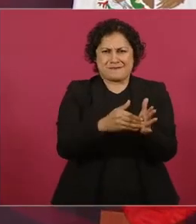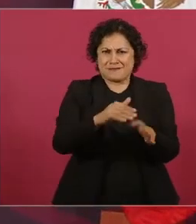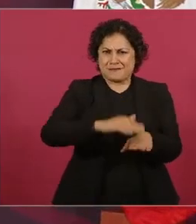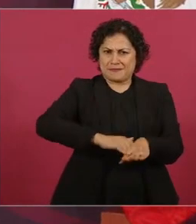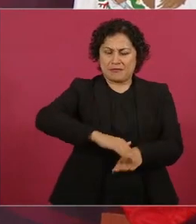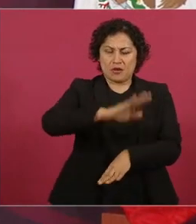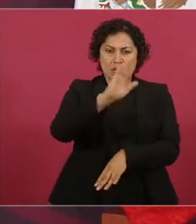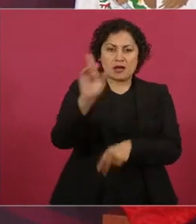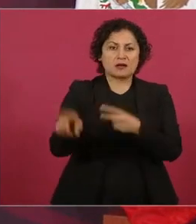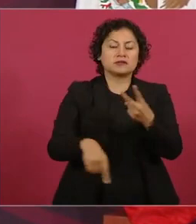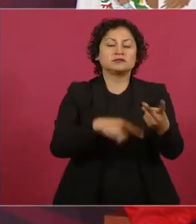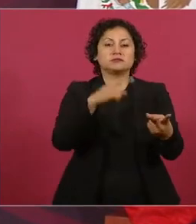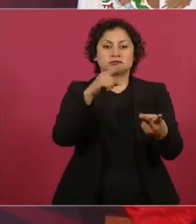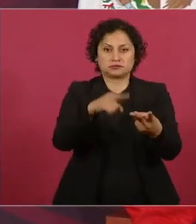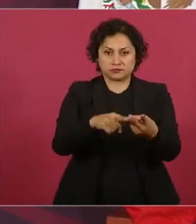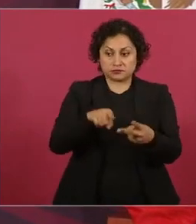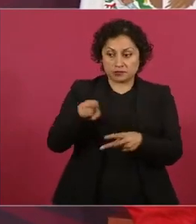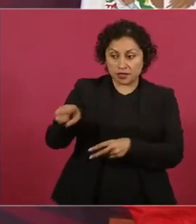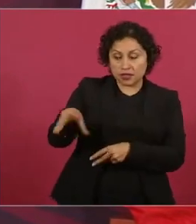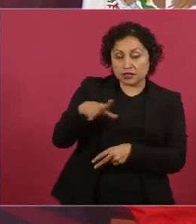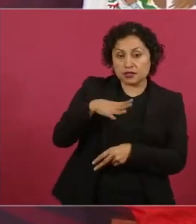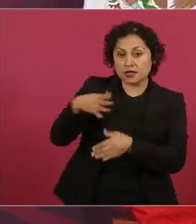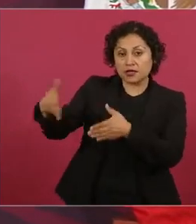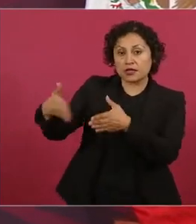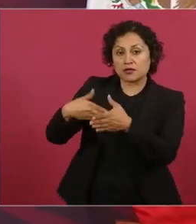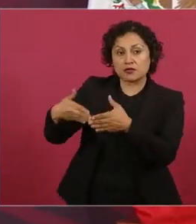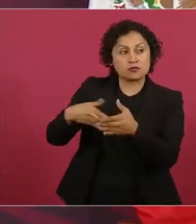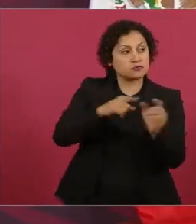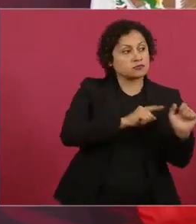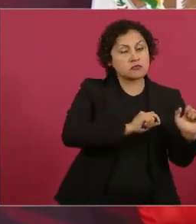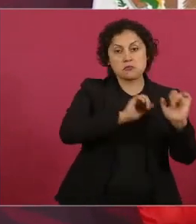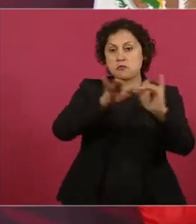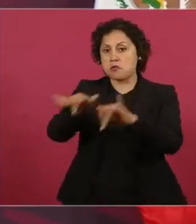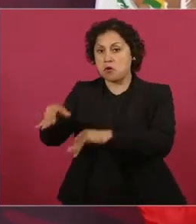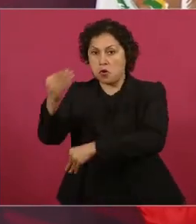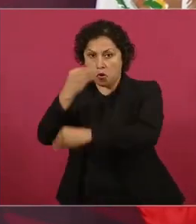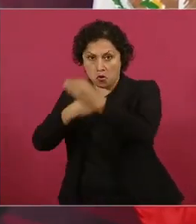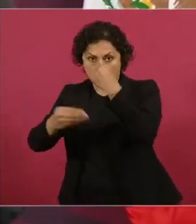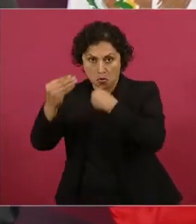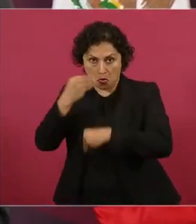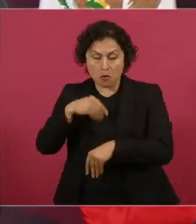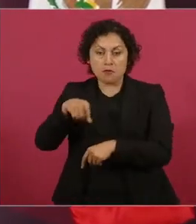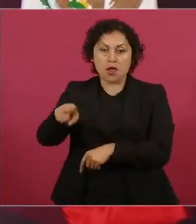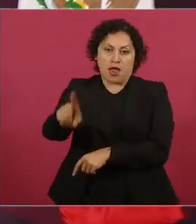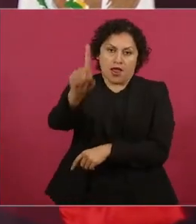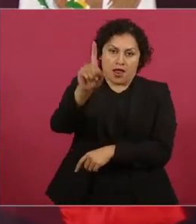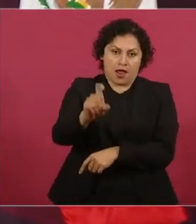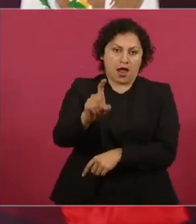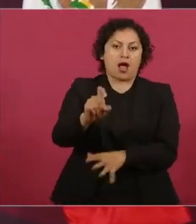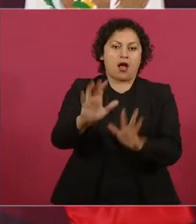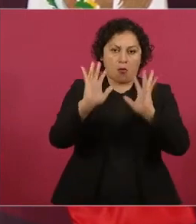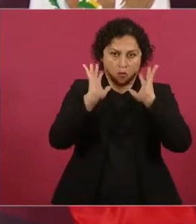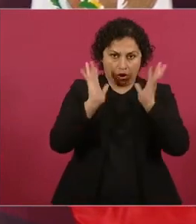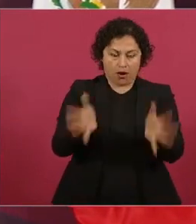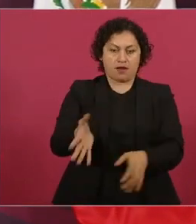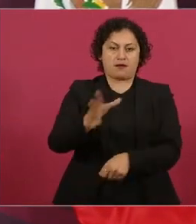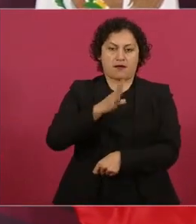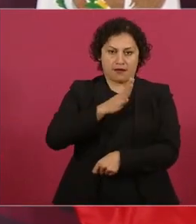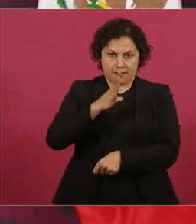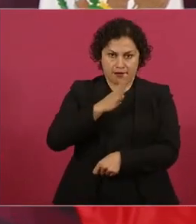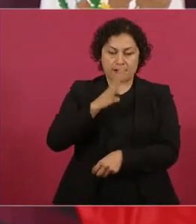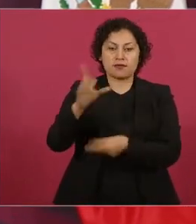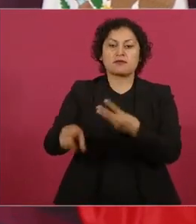están funcionando las cocinas, no falta el agua, se restableció la comunicación en las